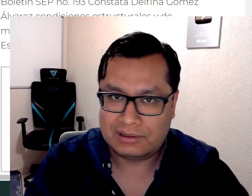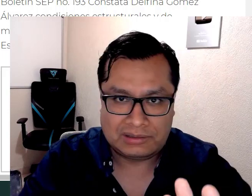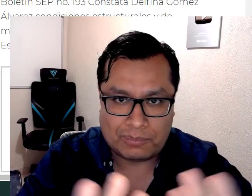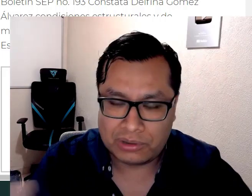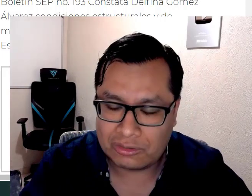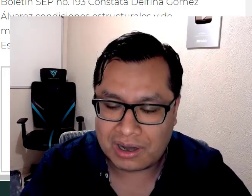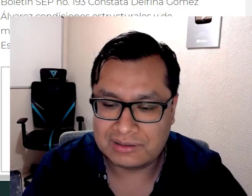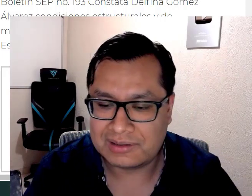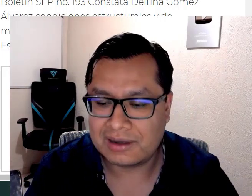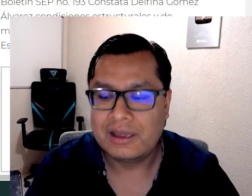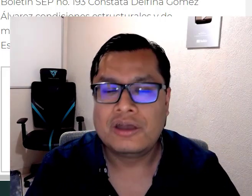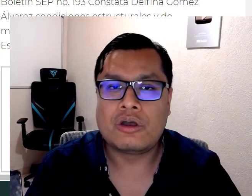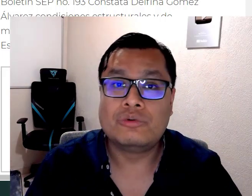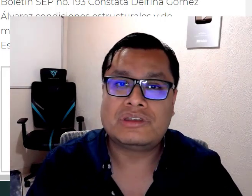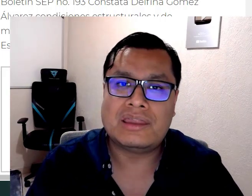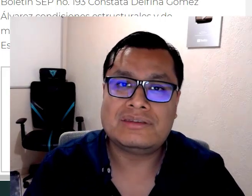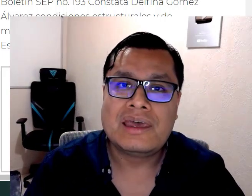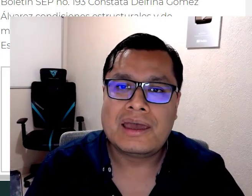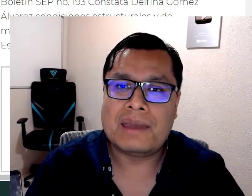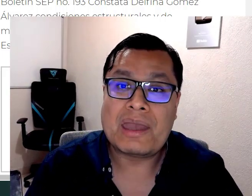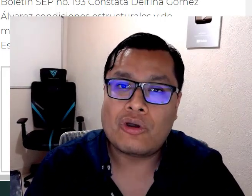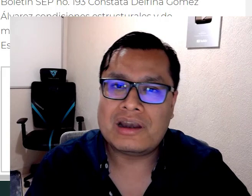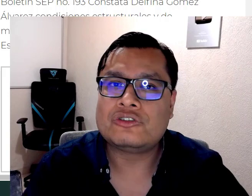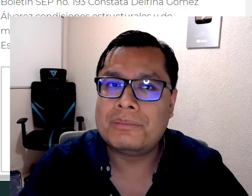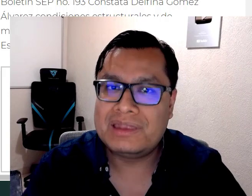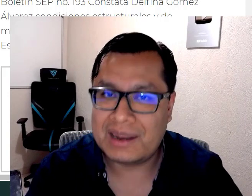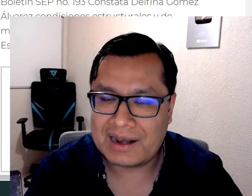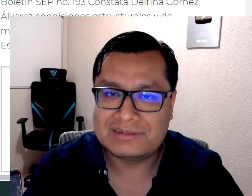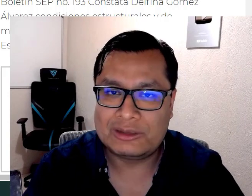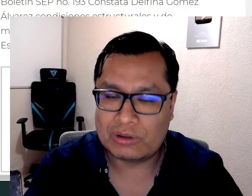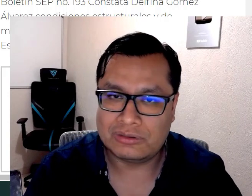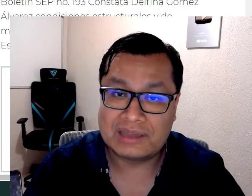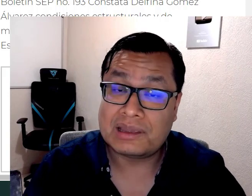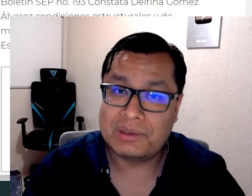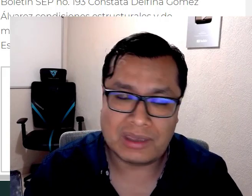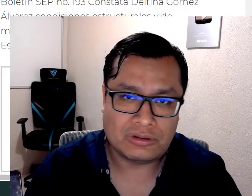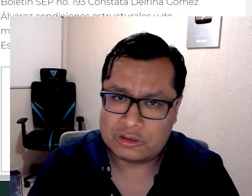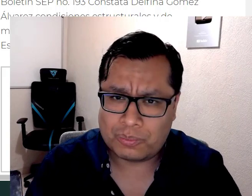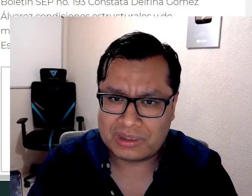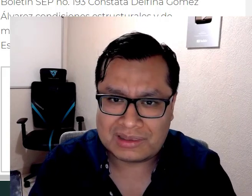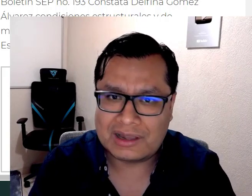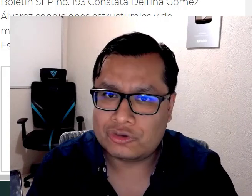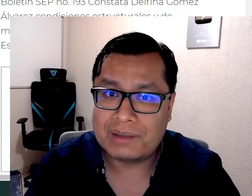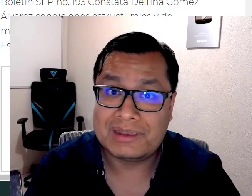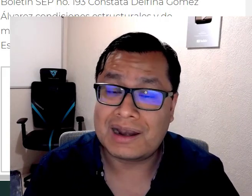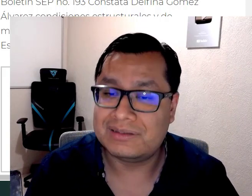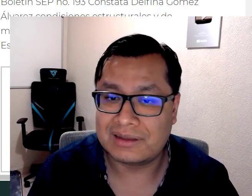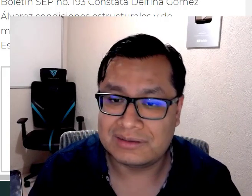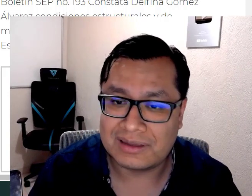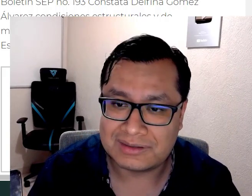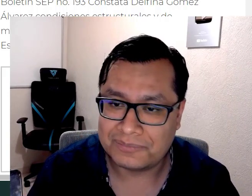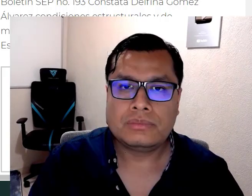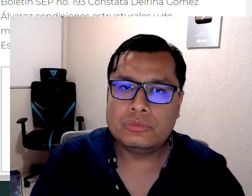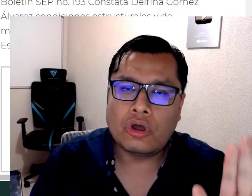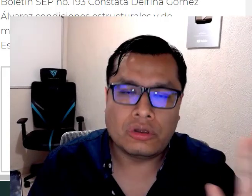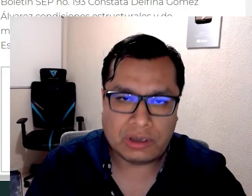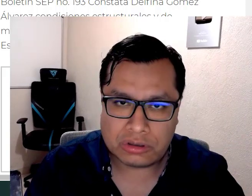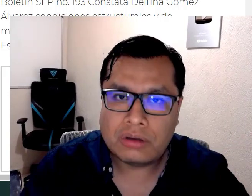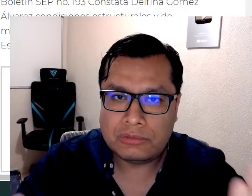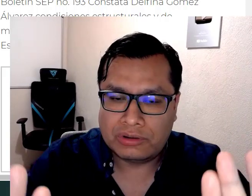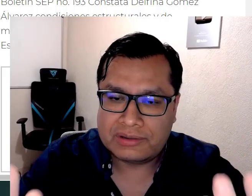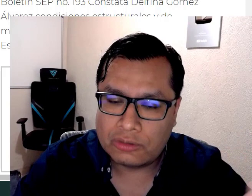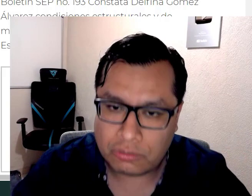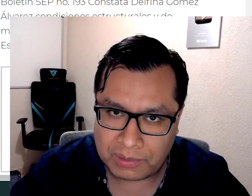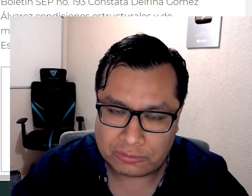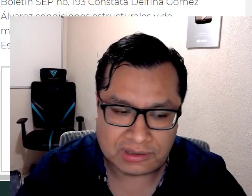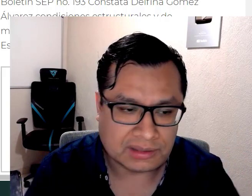distancia se podían realizar como ustedes mejor les convenía la situación que están viviendo de hecho podían tener solamente clase de distancia no lo digo